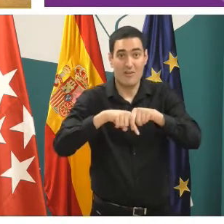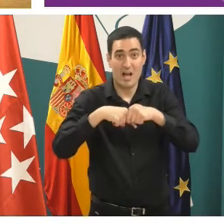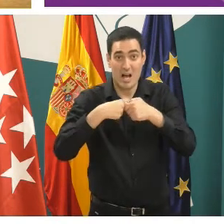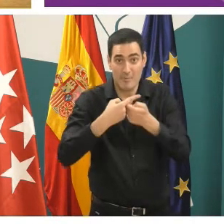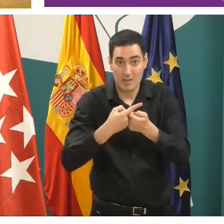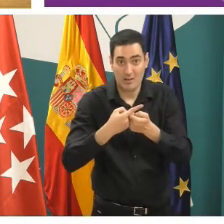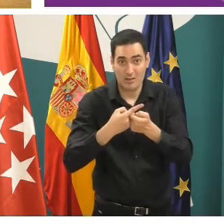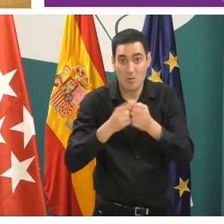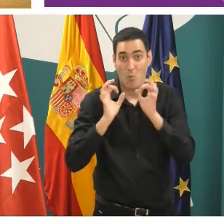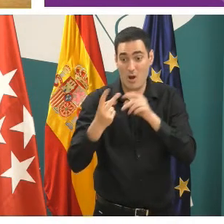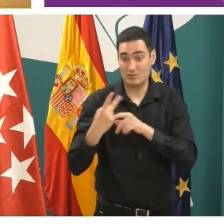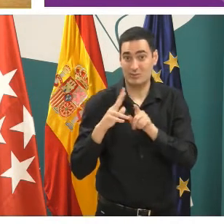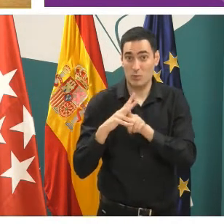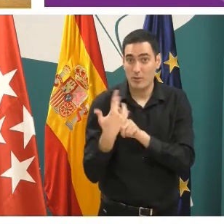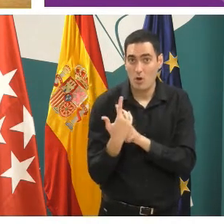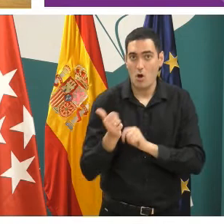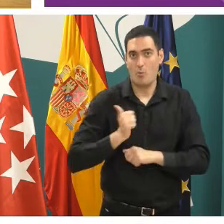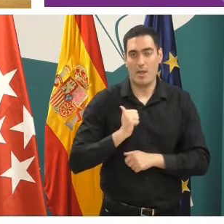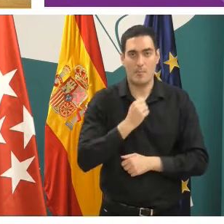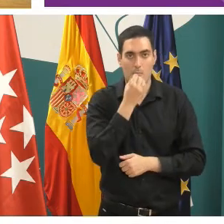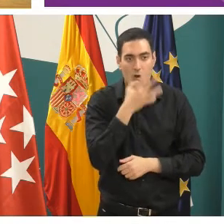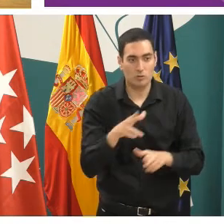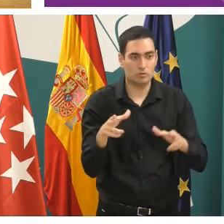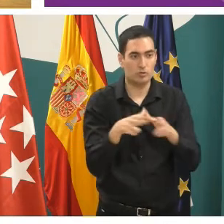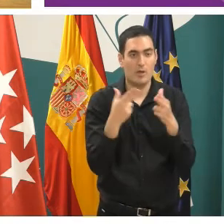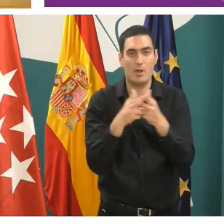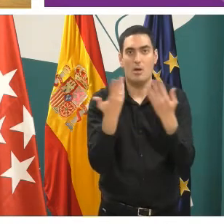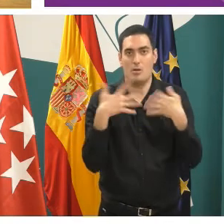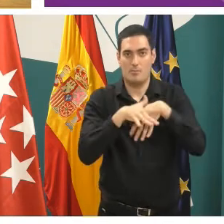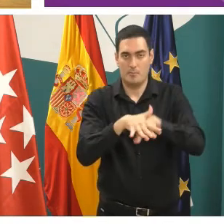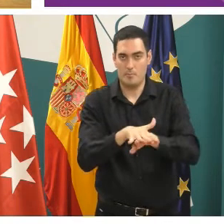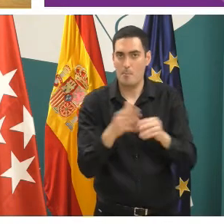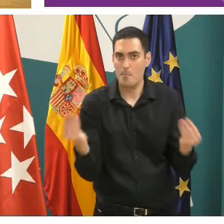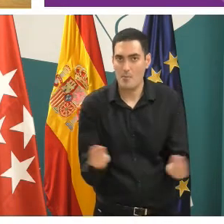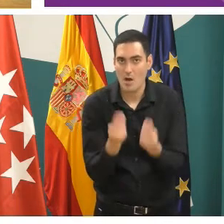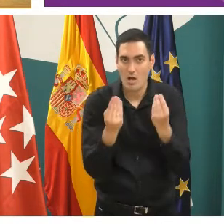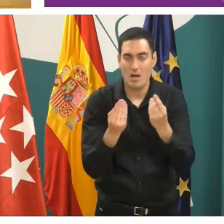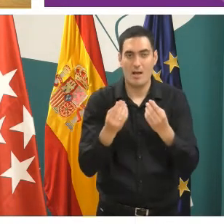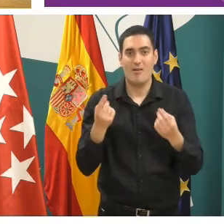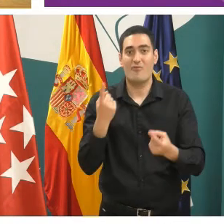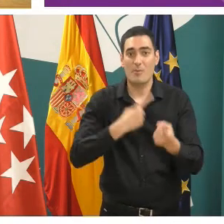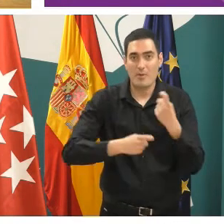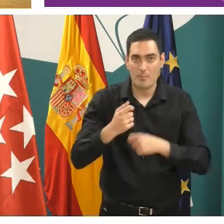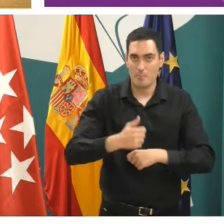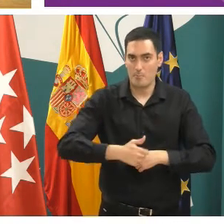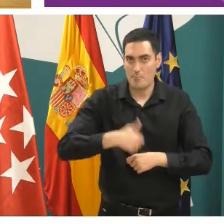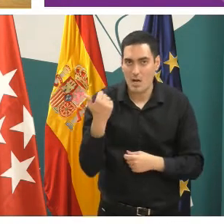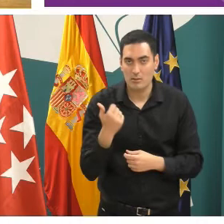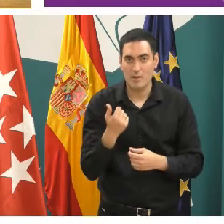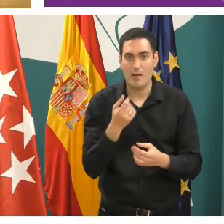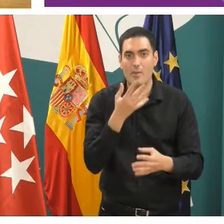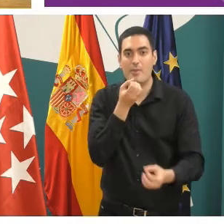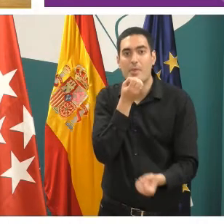tener mejores oportunidades, mejor inclusión en la sociedad, más información, mayor diagnóstico,